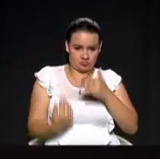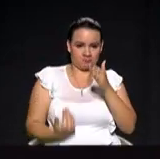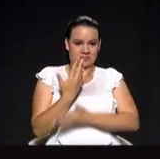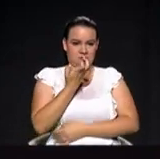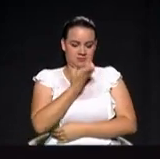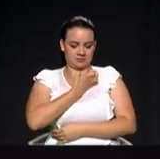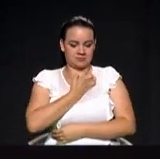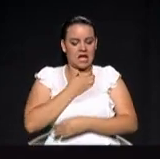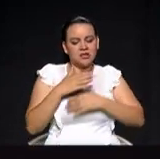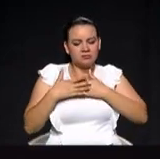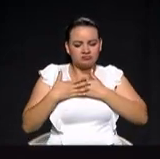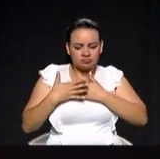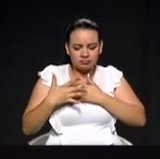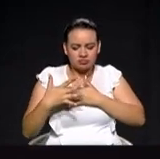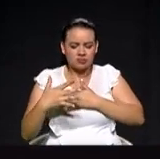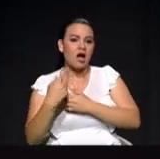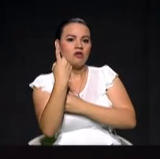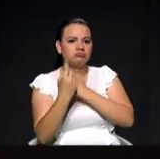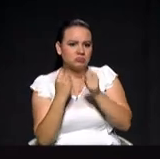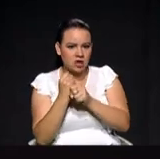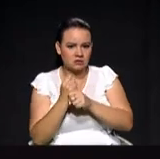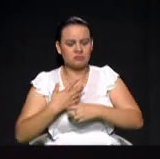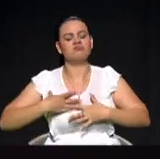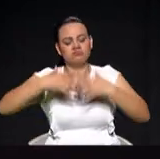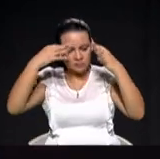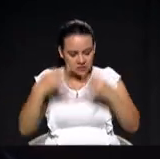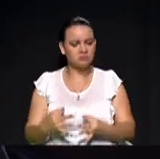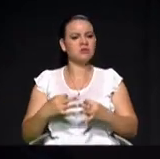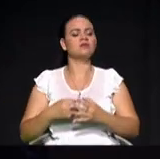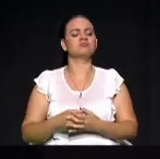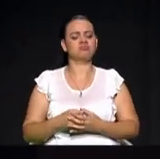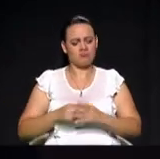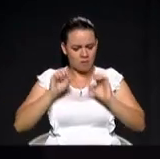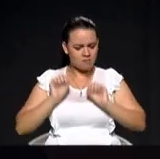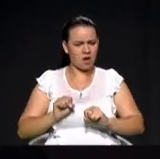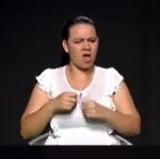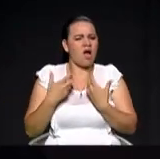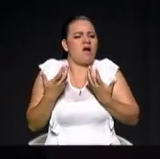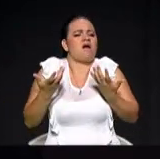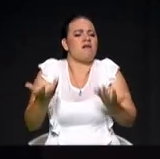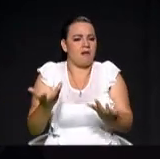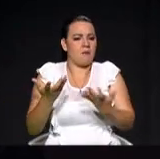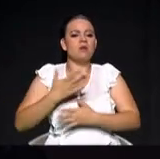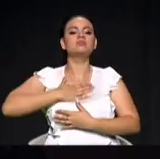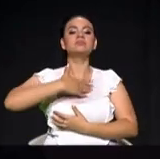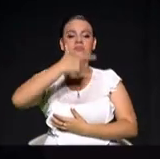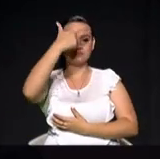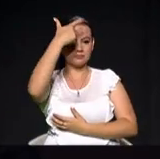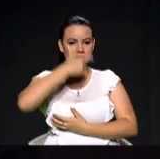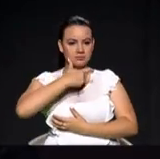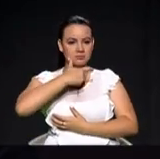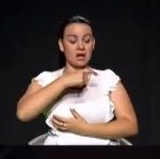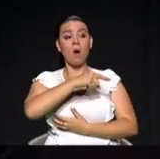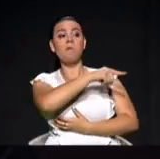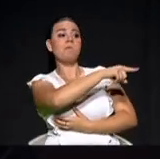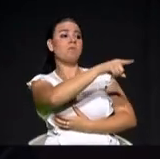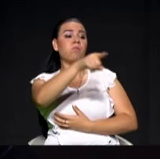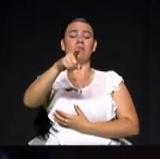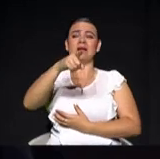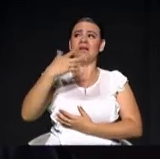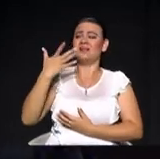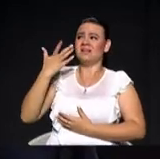pierde ni una aguja eso es posible lo vamos a lograr y como lo logramos con seriedad la gente necesita tranquilidad la ciudad medellín